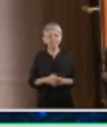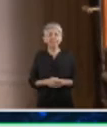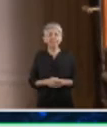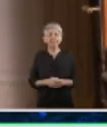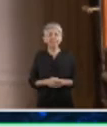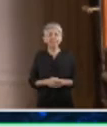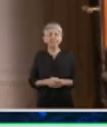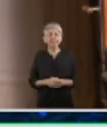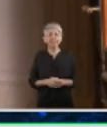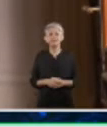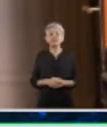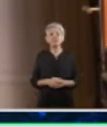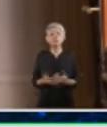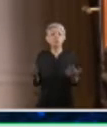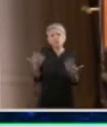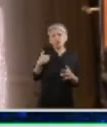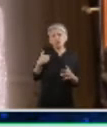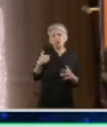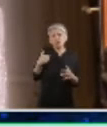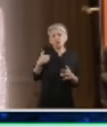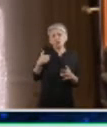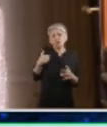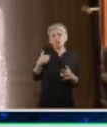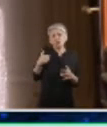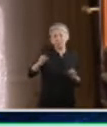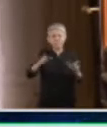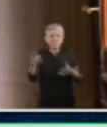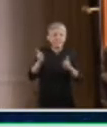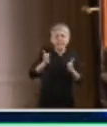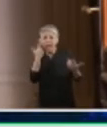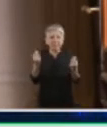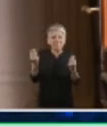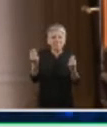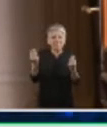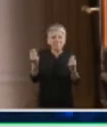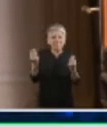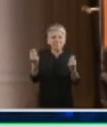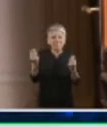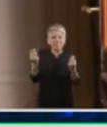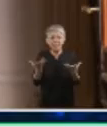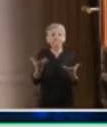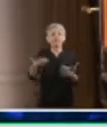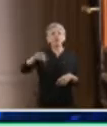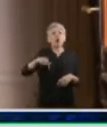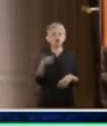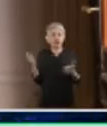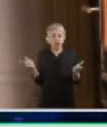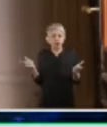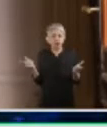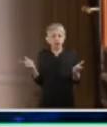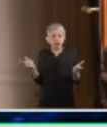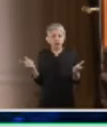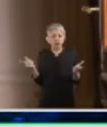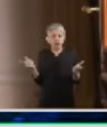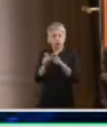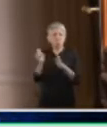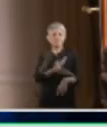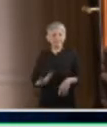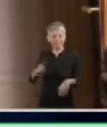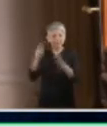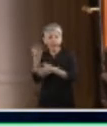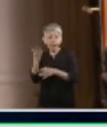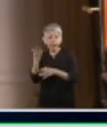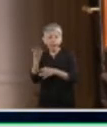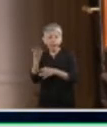En síntesis, Silvina Batakis es una mujer que conoce el tema económico, viene hace